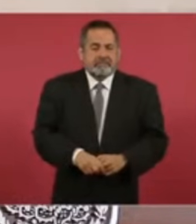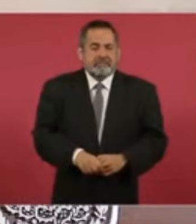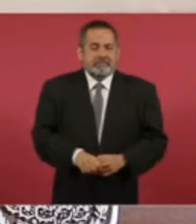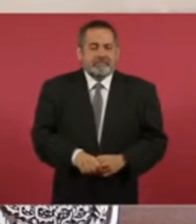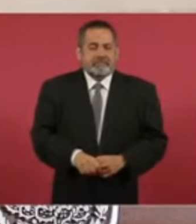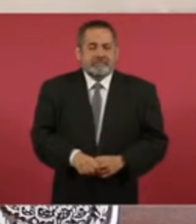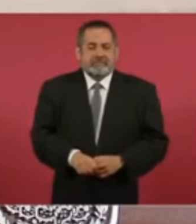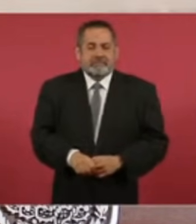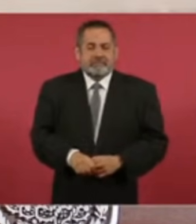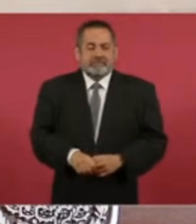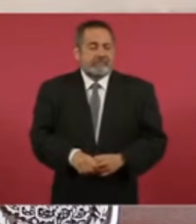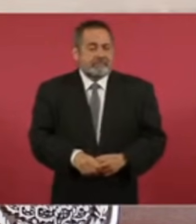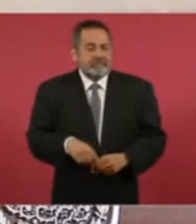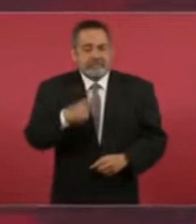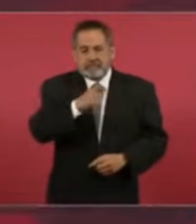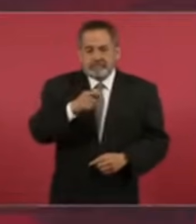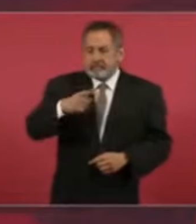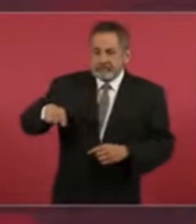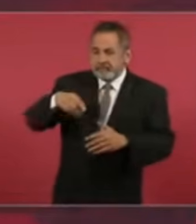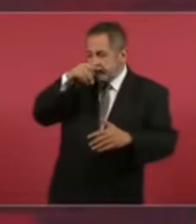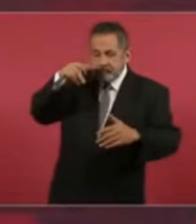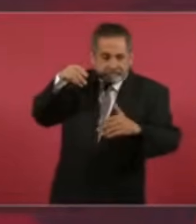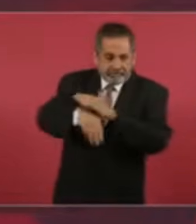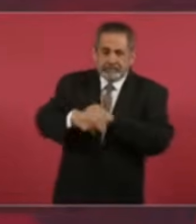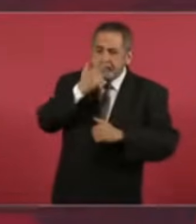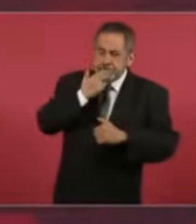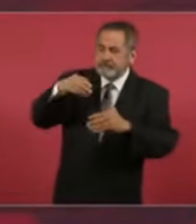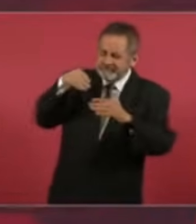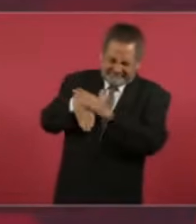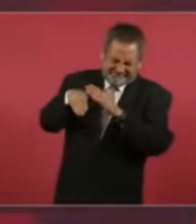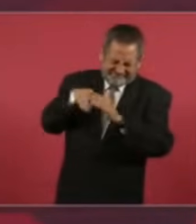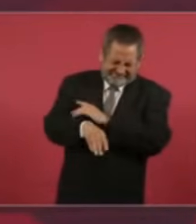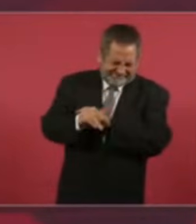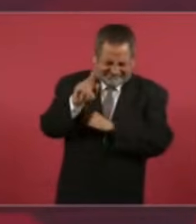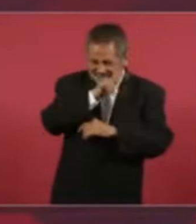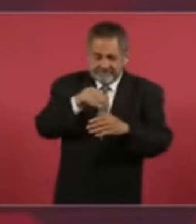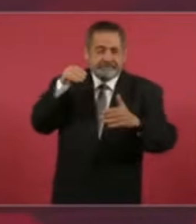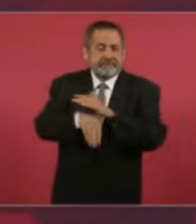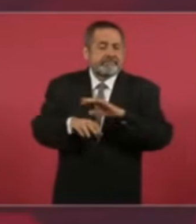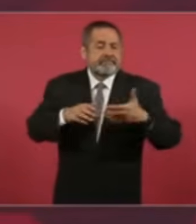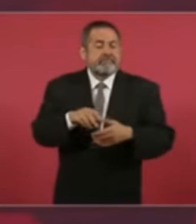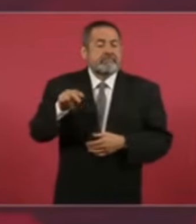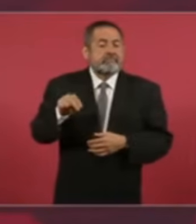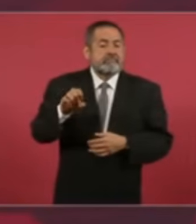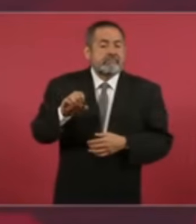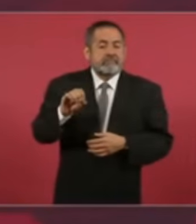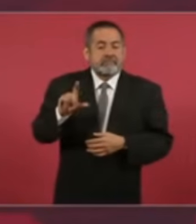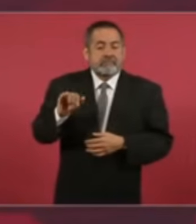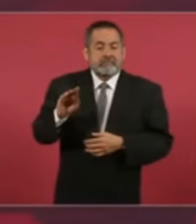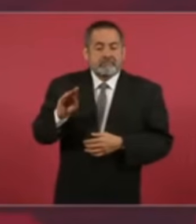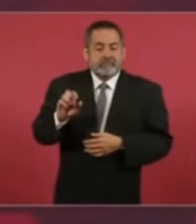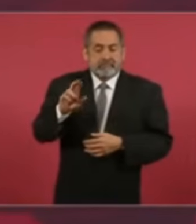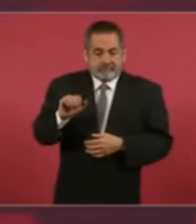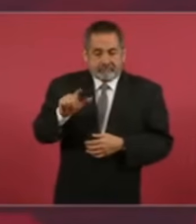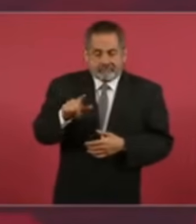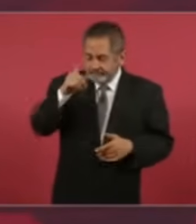que se da después del fracaso rotundo de la política neoliberal. Ahora es